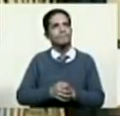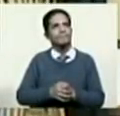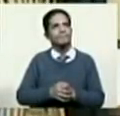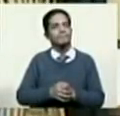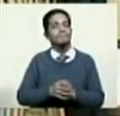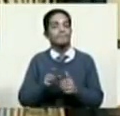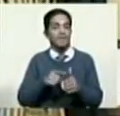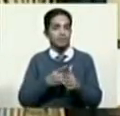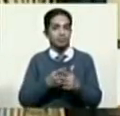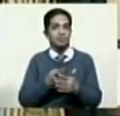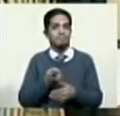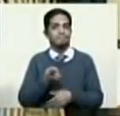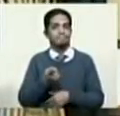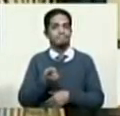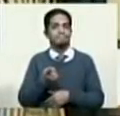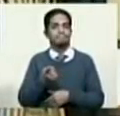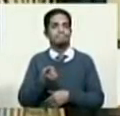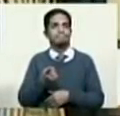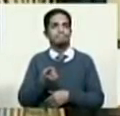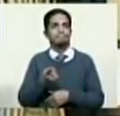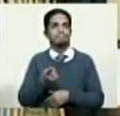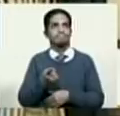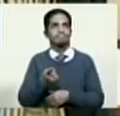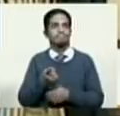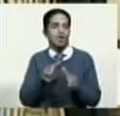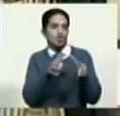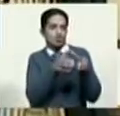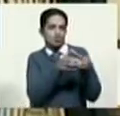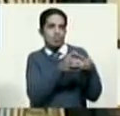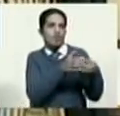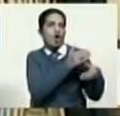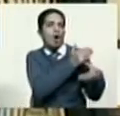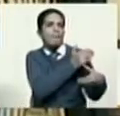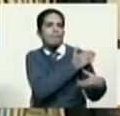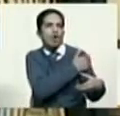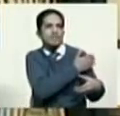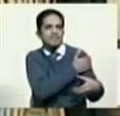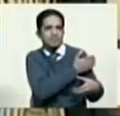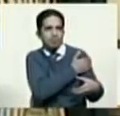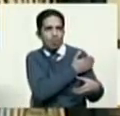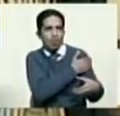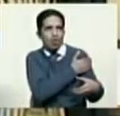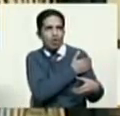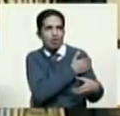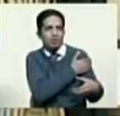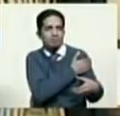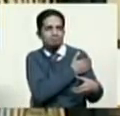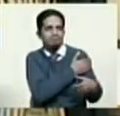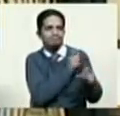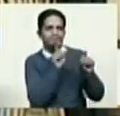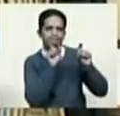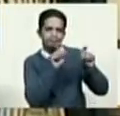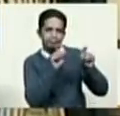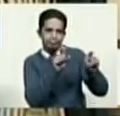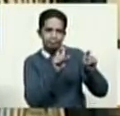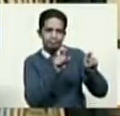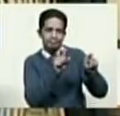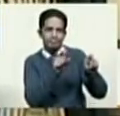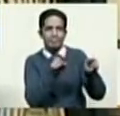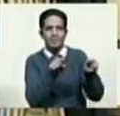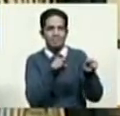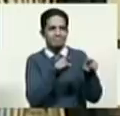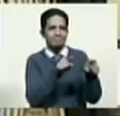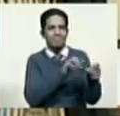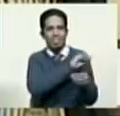columna de opositores entrenados como agentes de gobiernos extranjeros, del gobierno de Estados